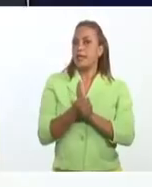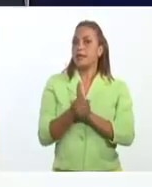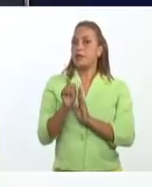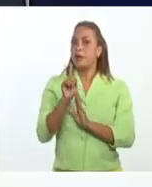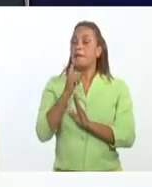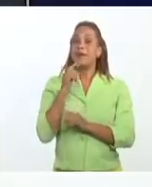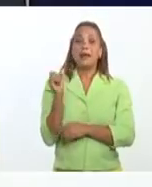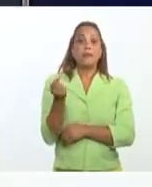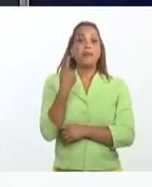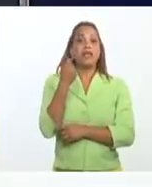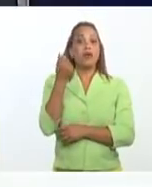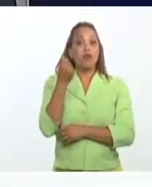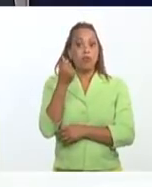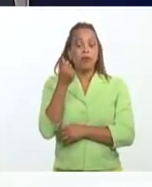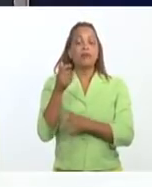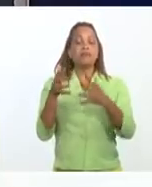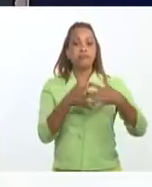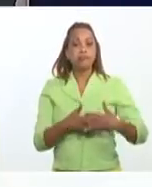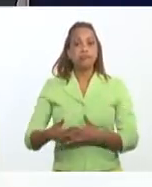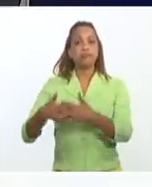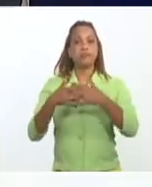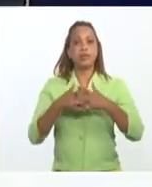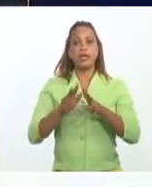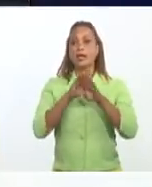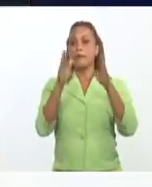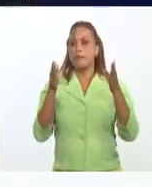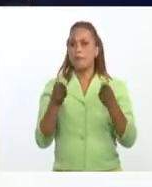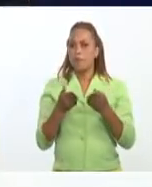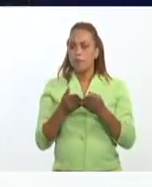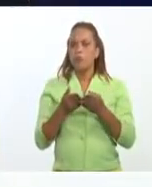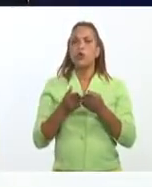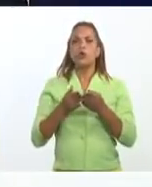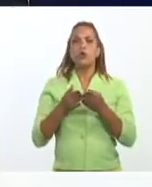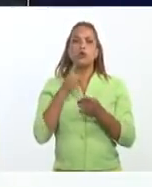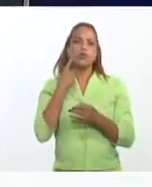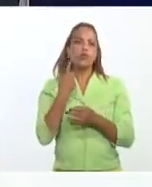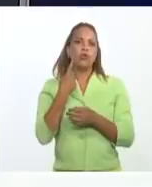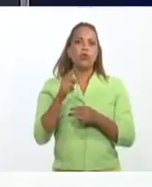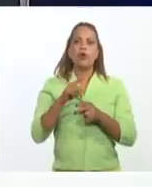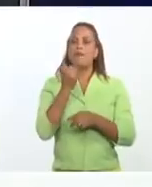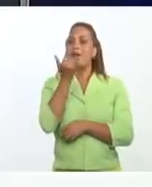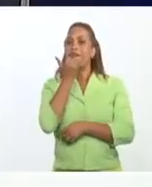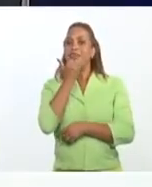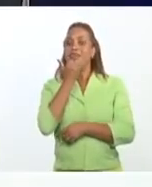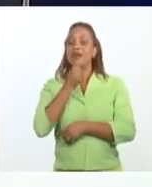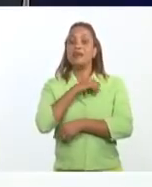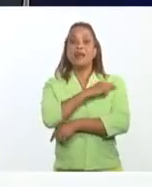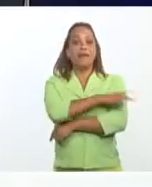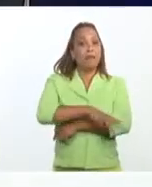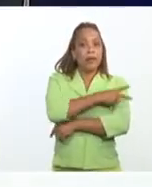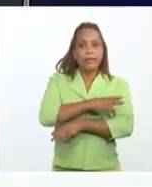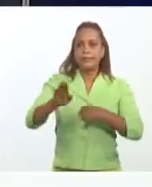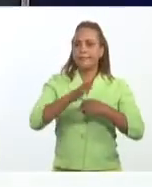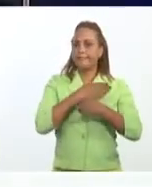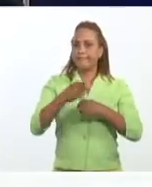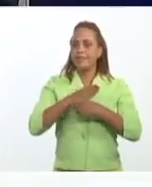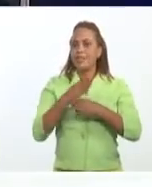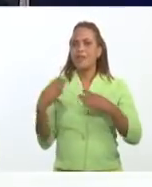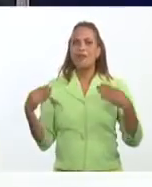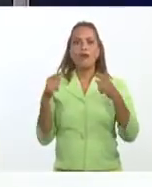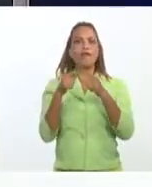economía del mundo. Todo lo que sucede allí tendrá una repercusión internacional, más aún en un contexto de enfrentamiento